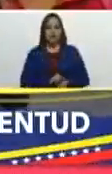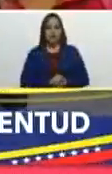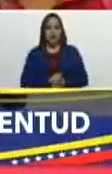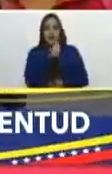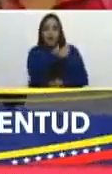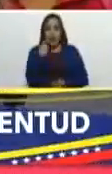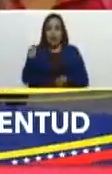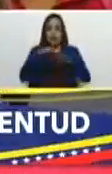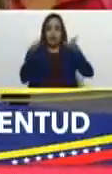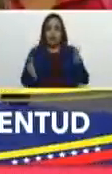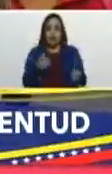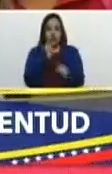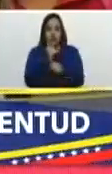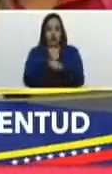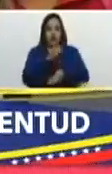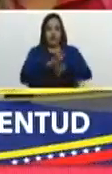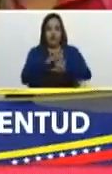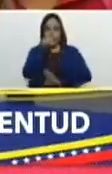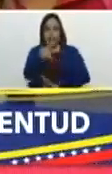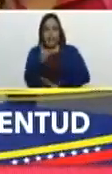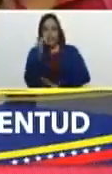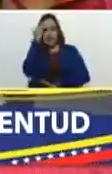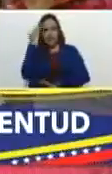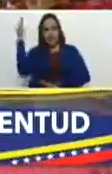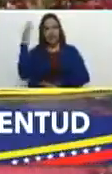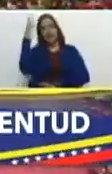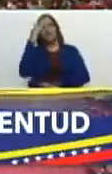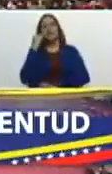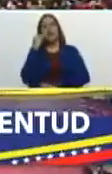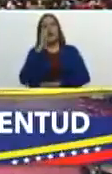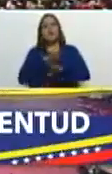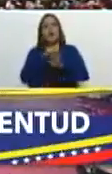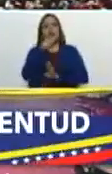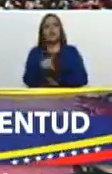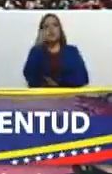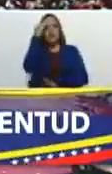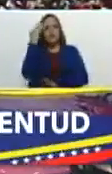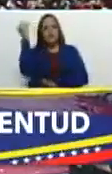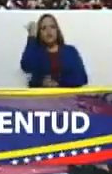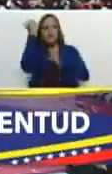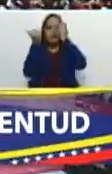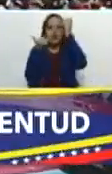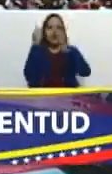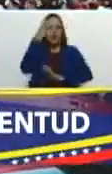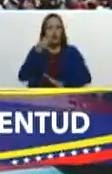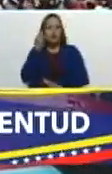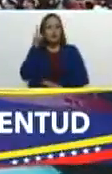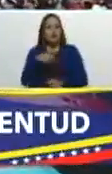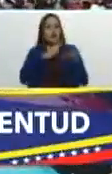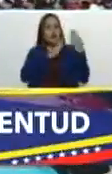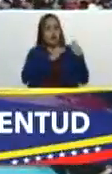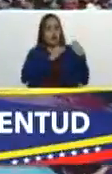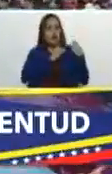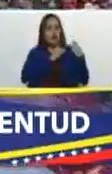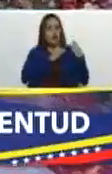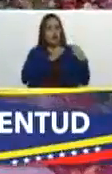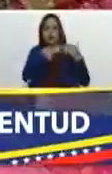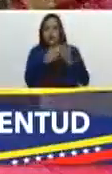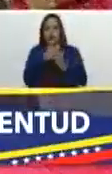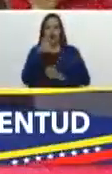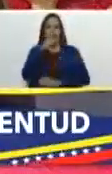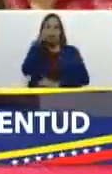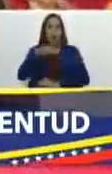las mesas de trabajo, porque aquí están los sueños de la juventud, porque aquí está la ilusión de la juventud y porque aquí está la esperanza de la juventud